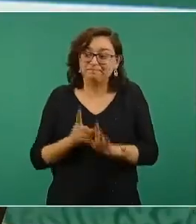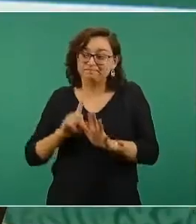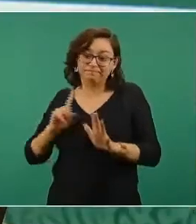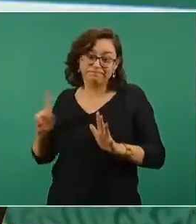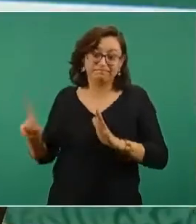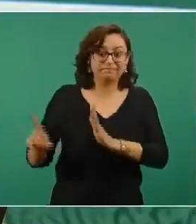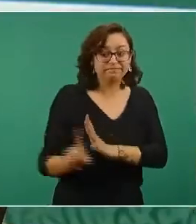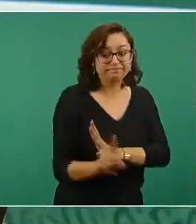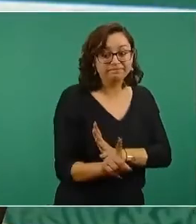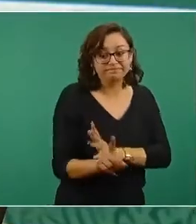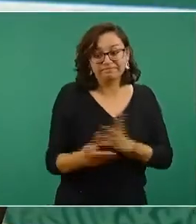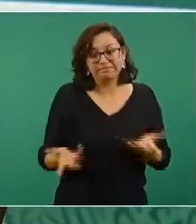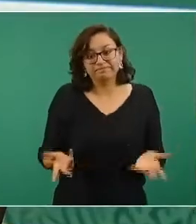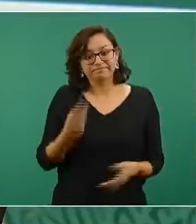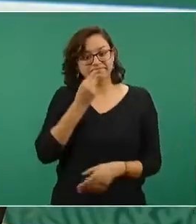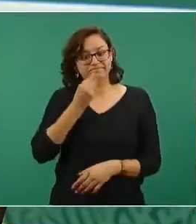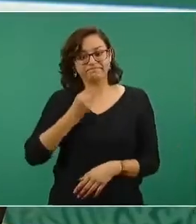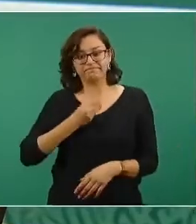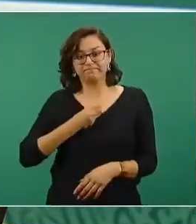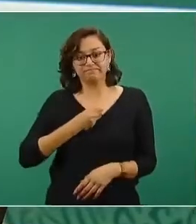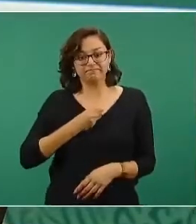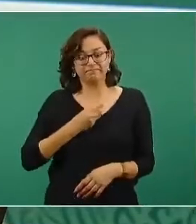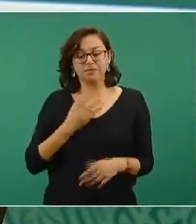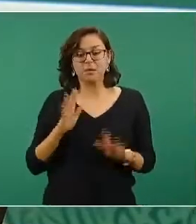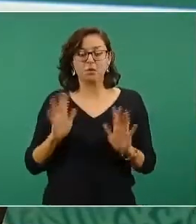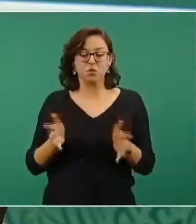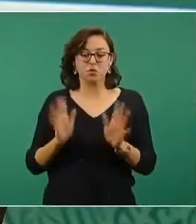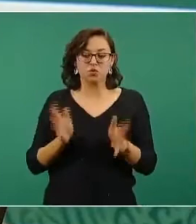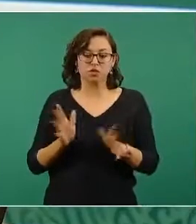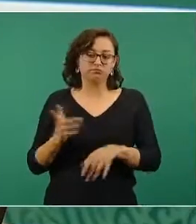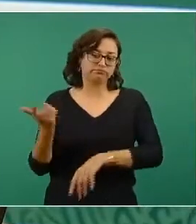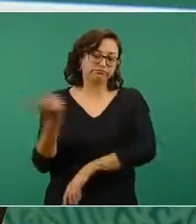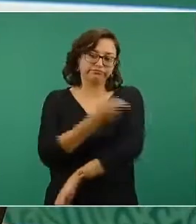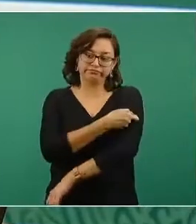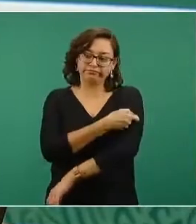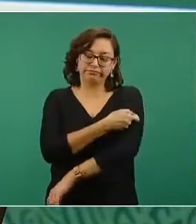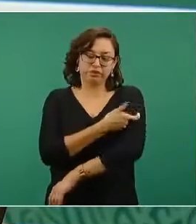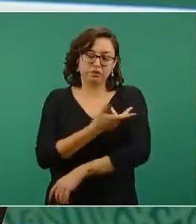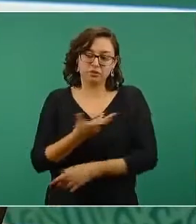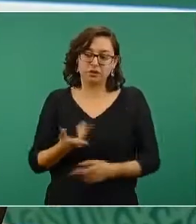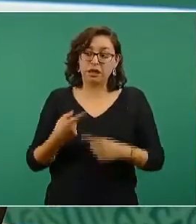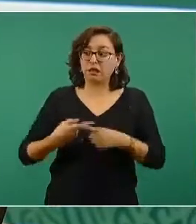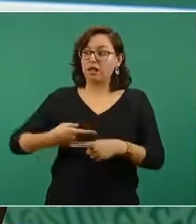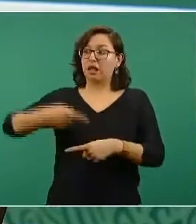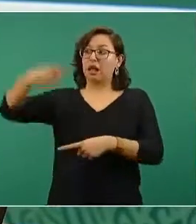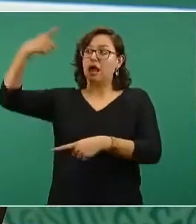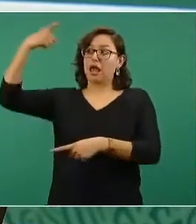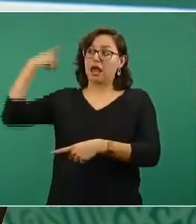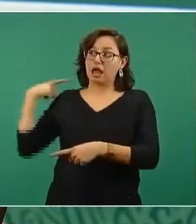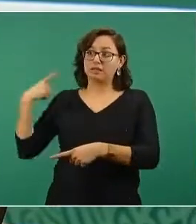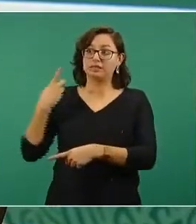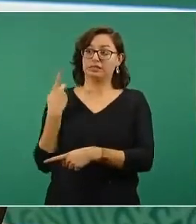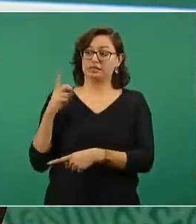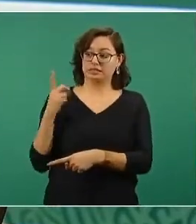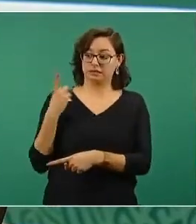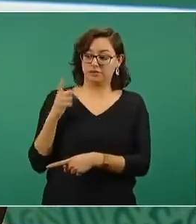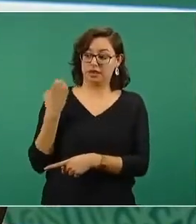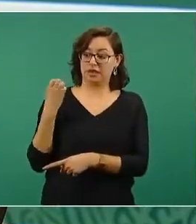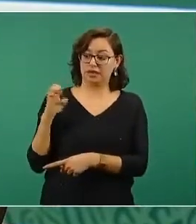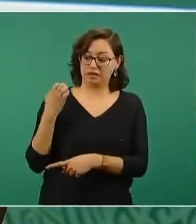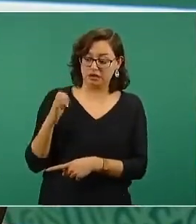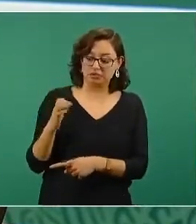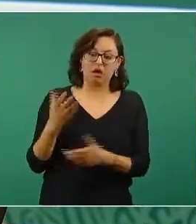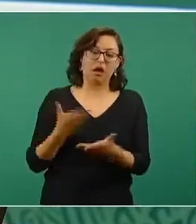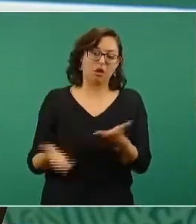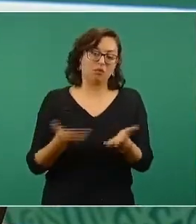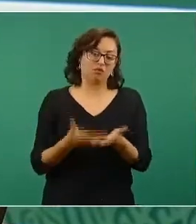seguramente muchos de ellos ya recibieron su segunda dosis porque fueron en las primeras semanas, tanto en las últimas semanas de diciembre como